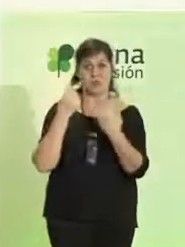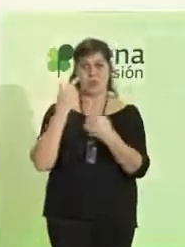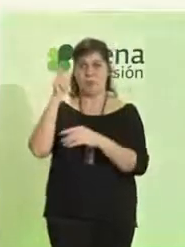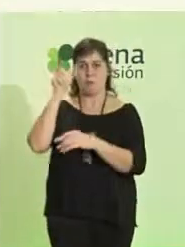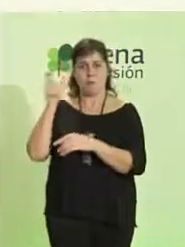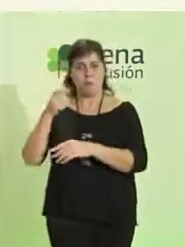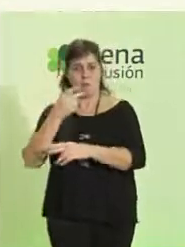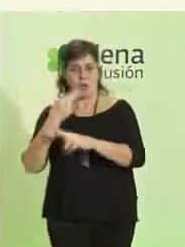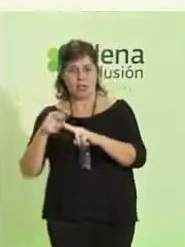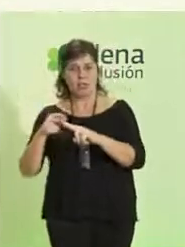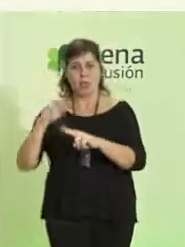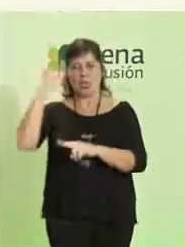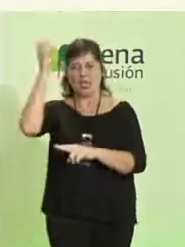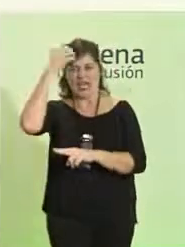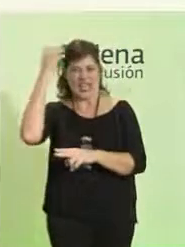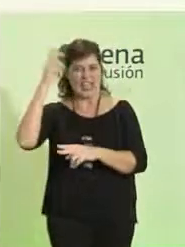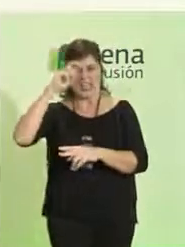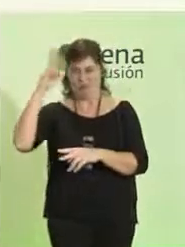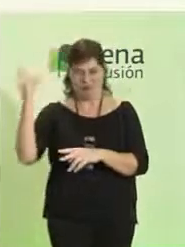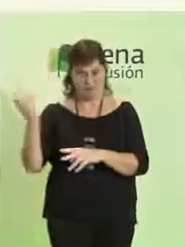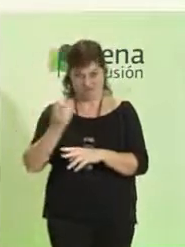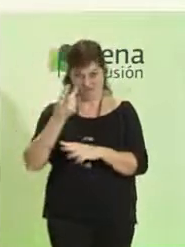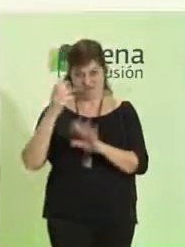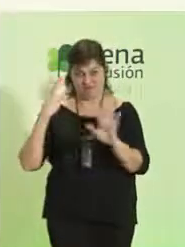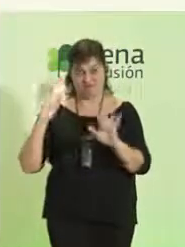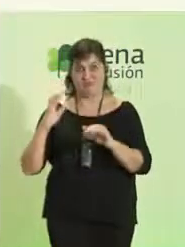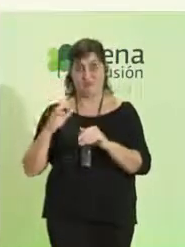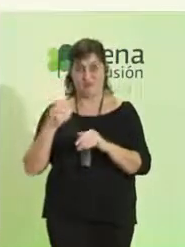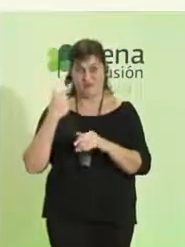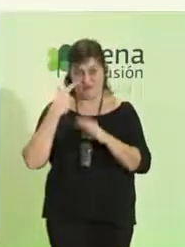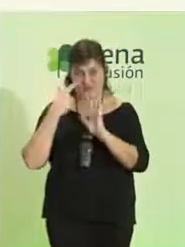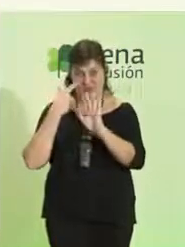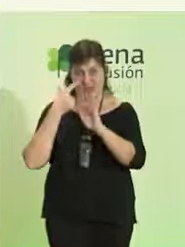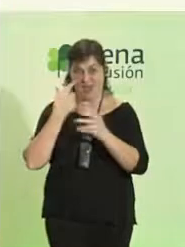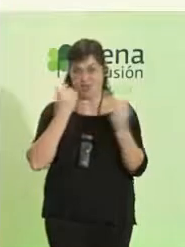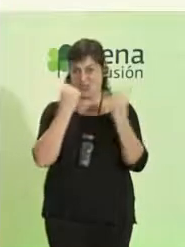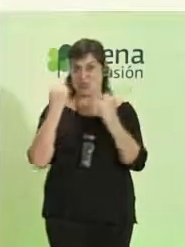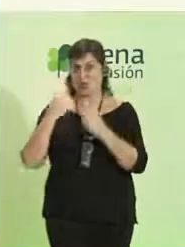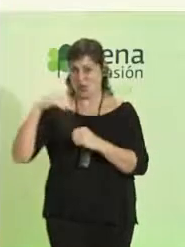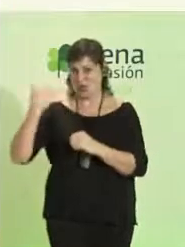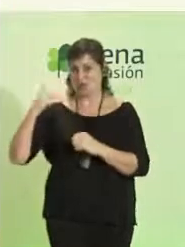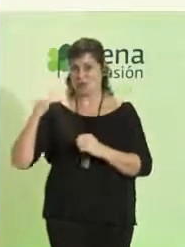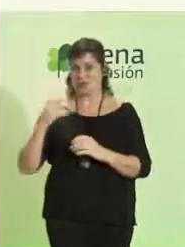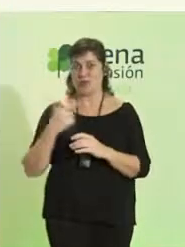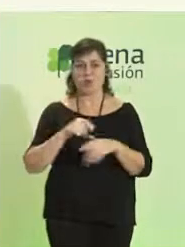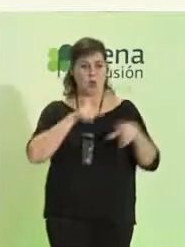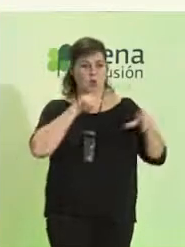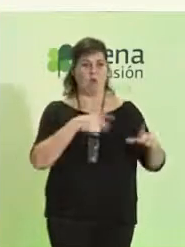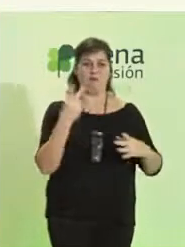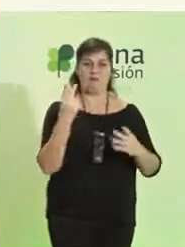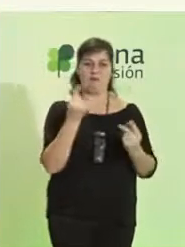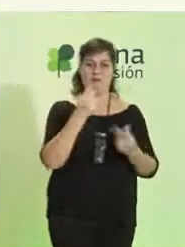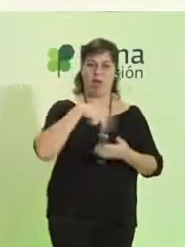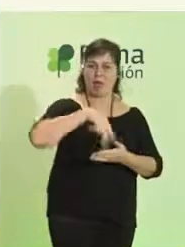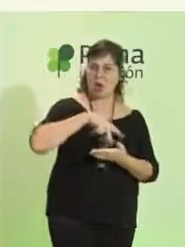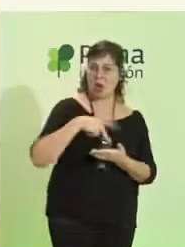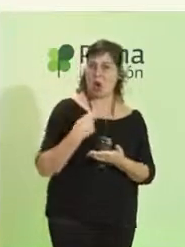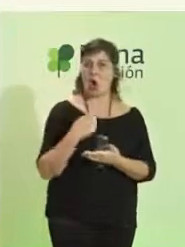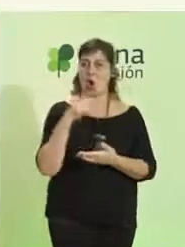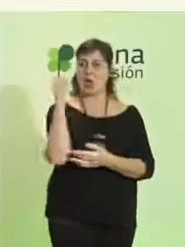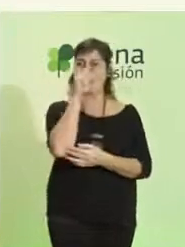políticos, estaba el rey, leche, estaba, o sea, vino Casa Real, o sea, como tenía este peso institucional. Un cuadro flamenco,